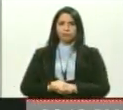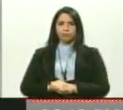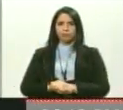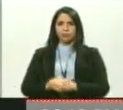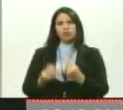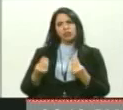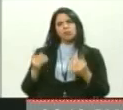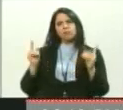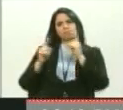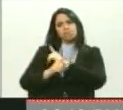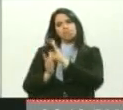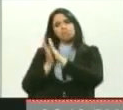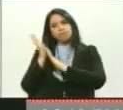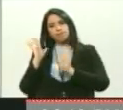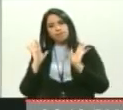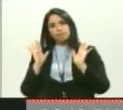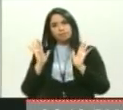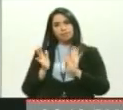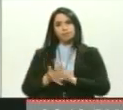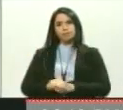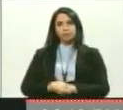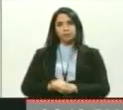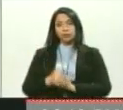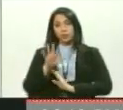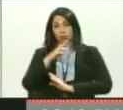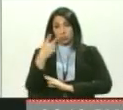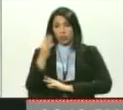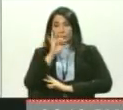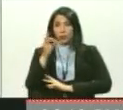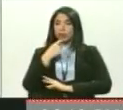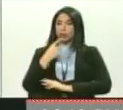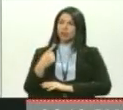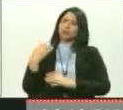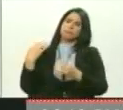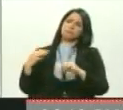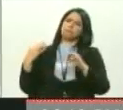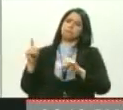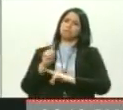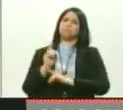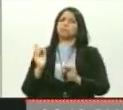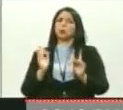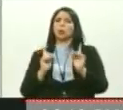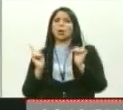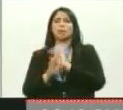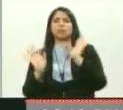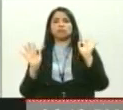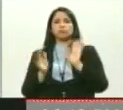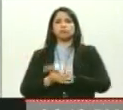¿Cómo ha cambiado tu hábito de sueño? 52% dice normal, no ha cambiado.